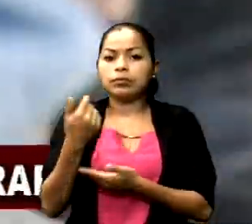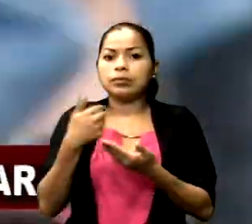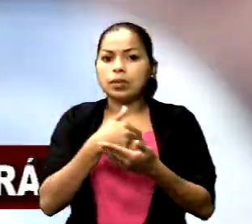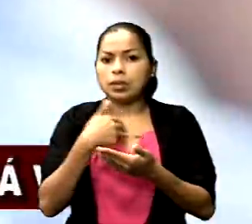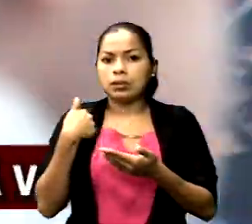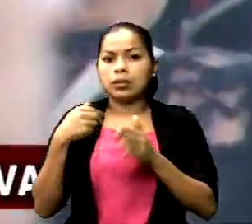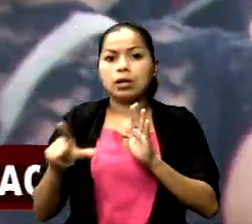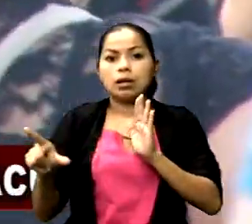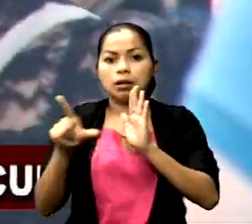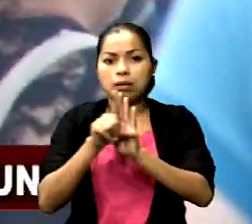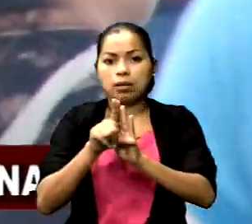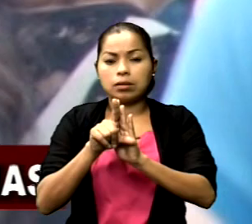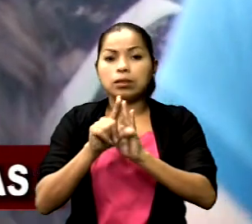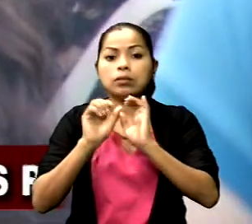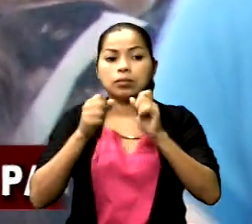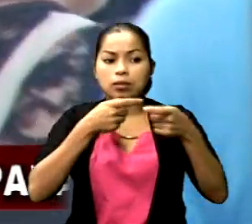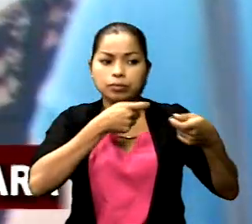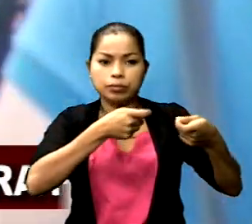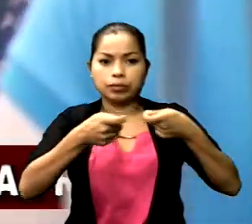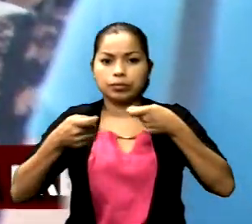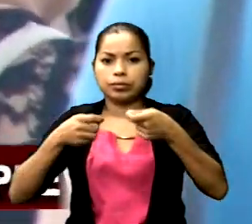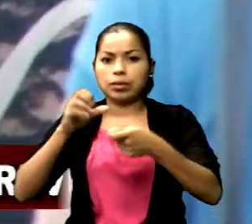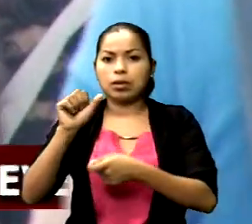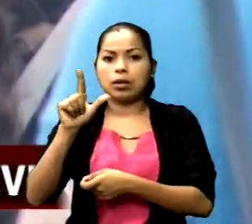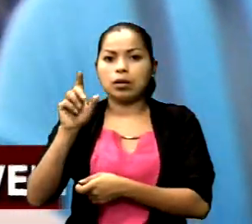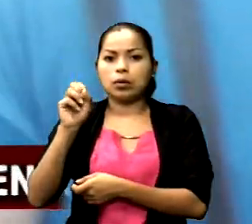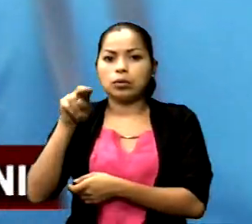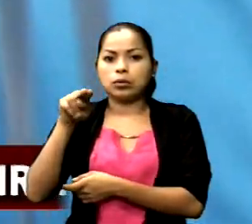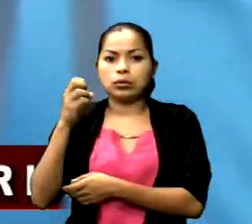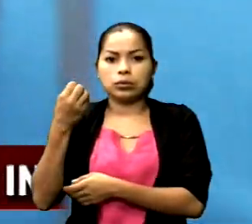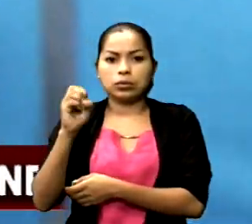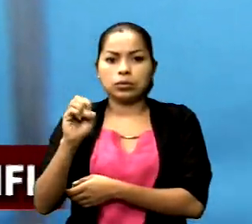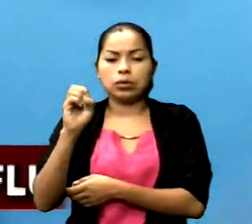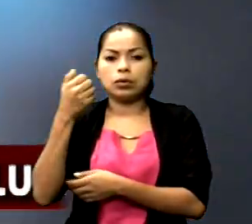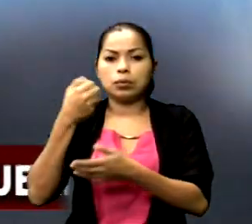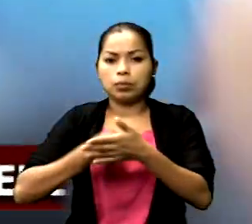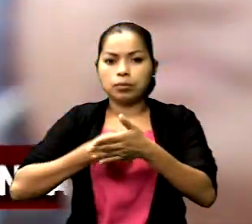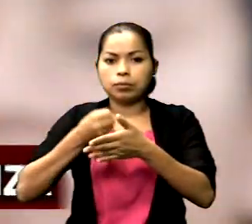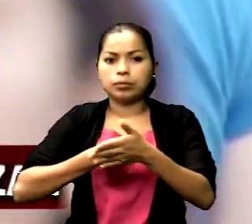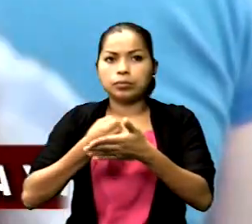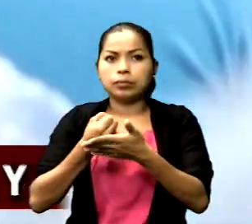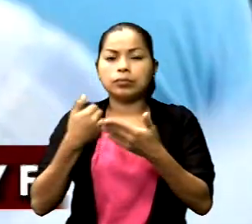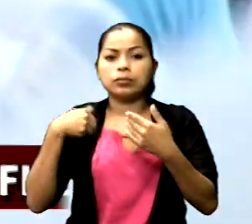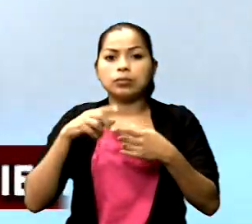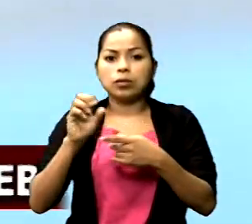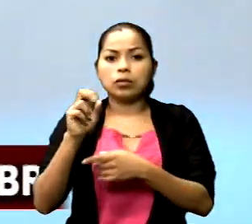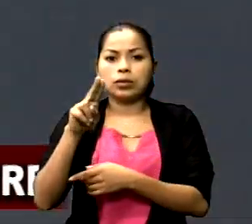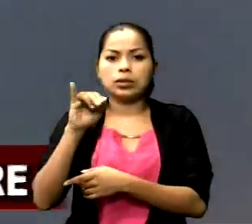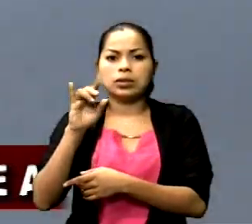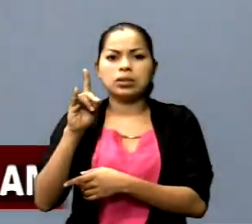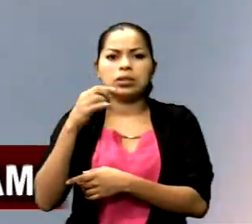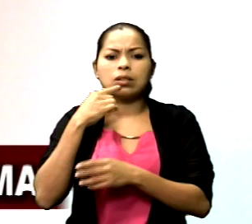avances señalados por la legisladora Alonso, además del fortalecimiento de las CONICIDA